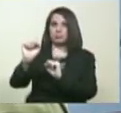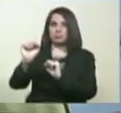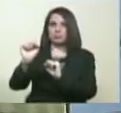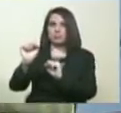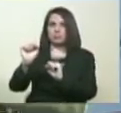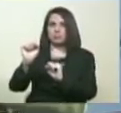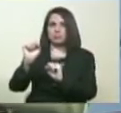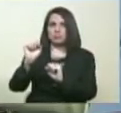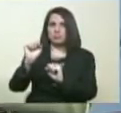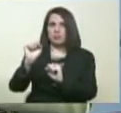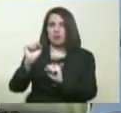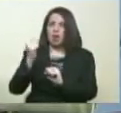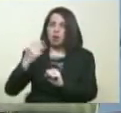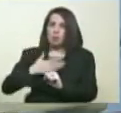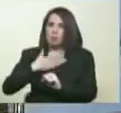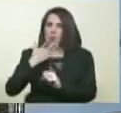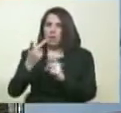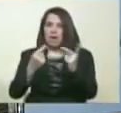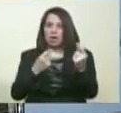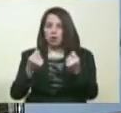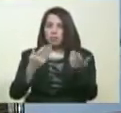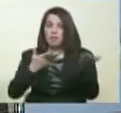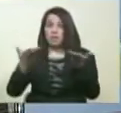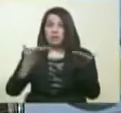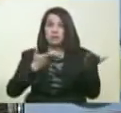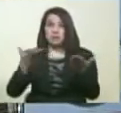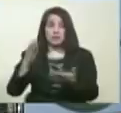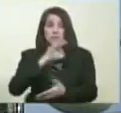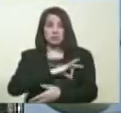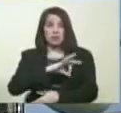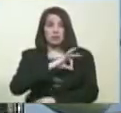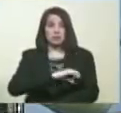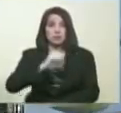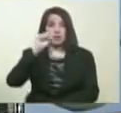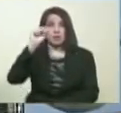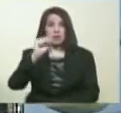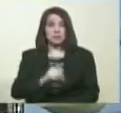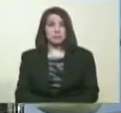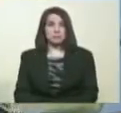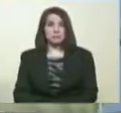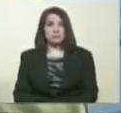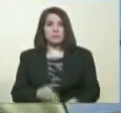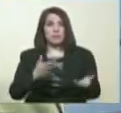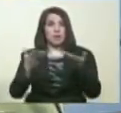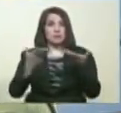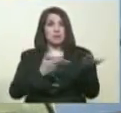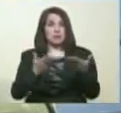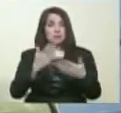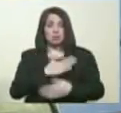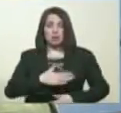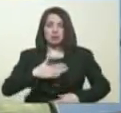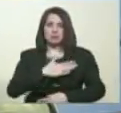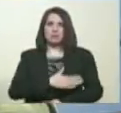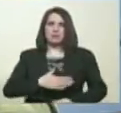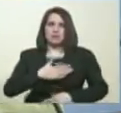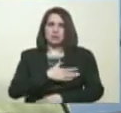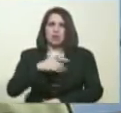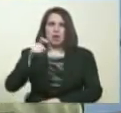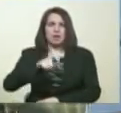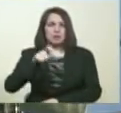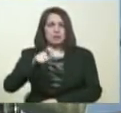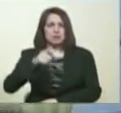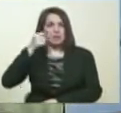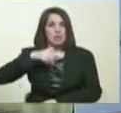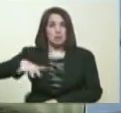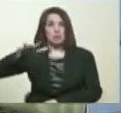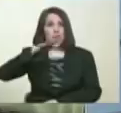poner la economía al servicio de la sociedad, al servicio de la satisfacción de las necesidades del pueblo, y no